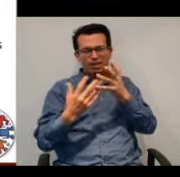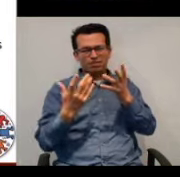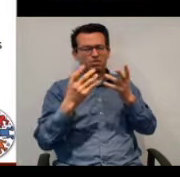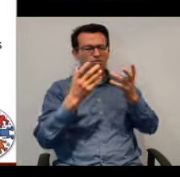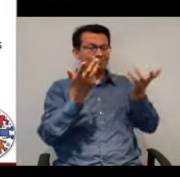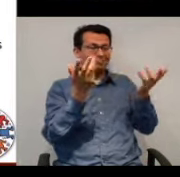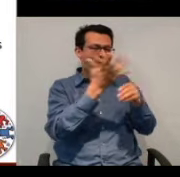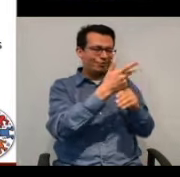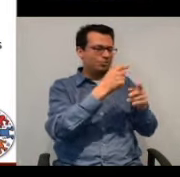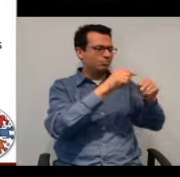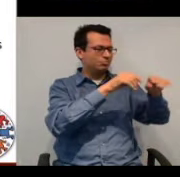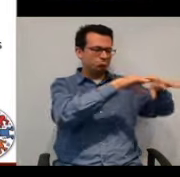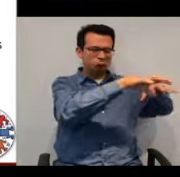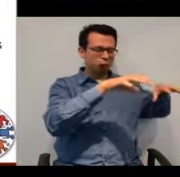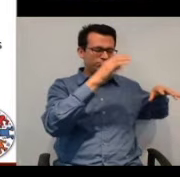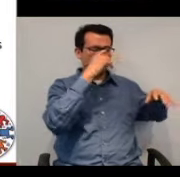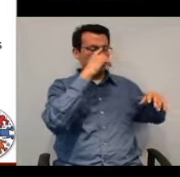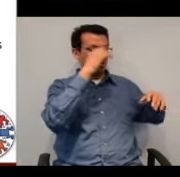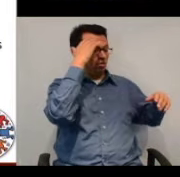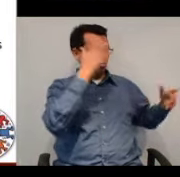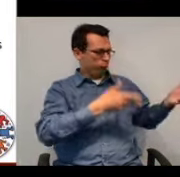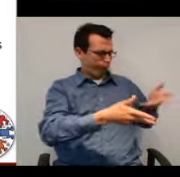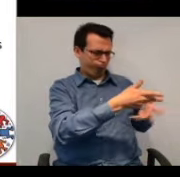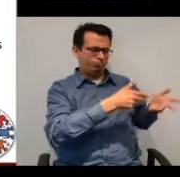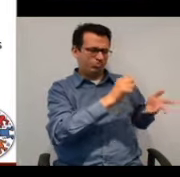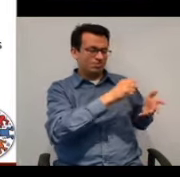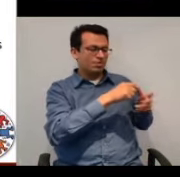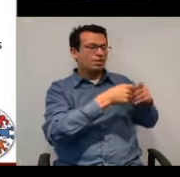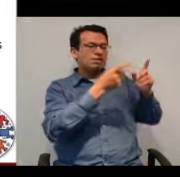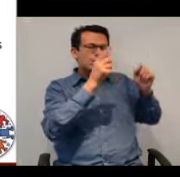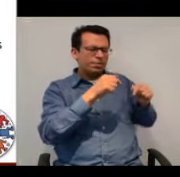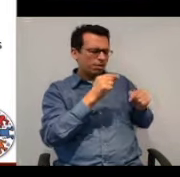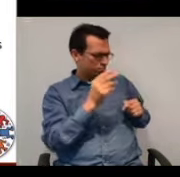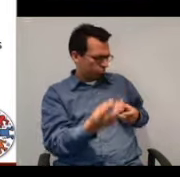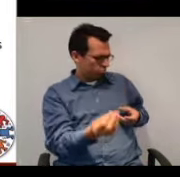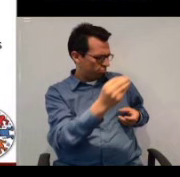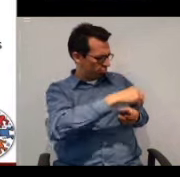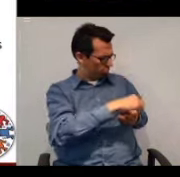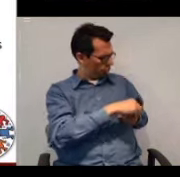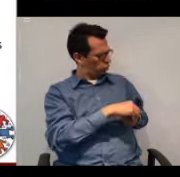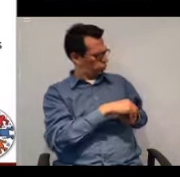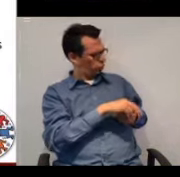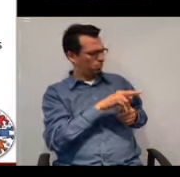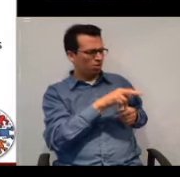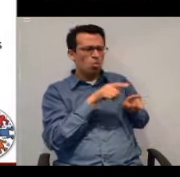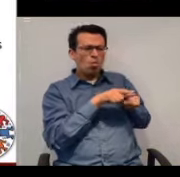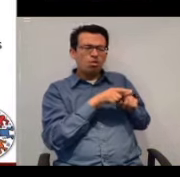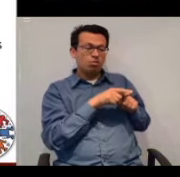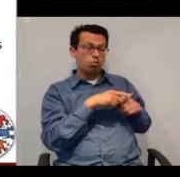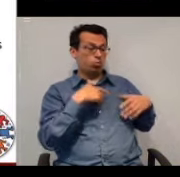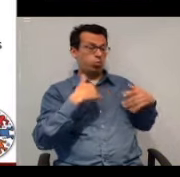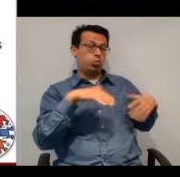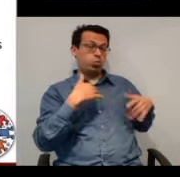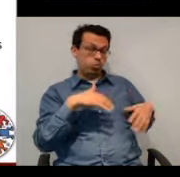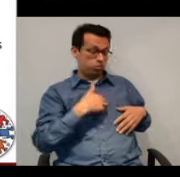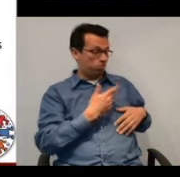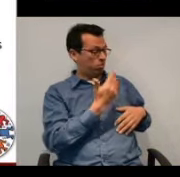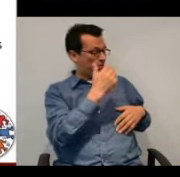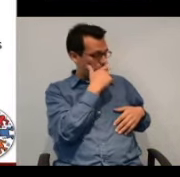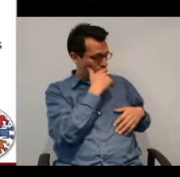valorar la comprensión de los valores alternativos que están implícitos en el intercambio cultural. Los espacios de